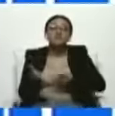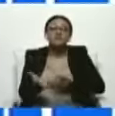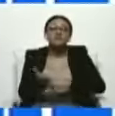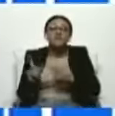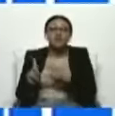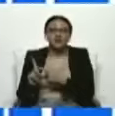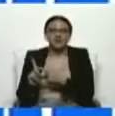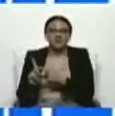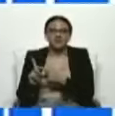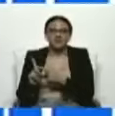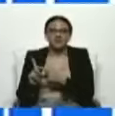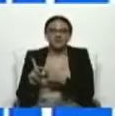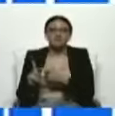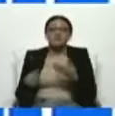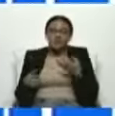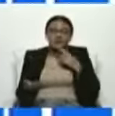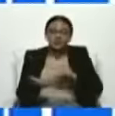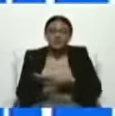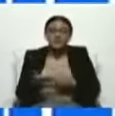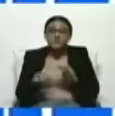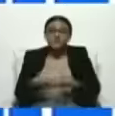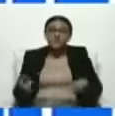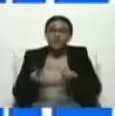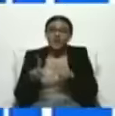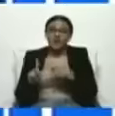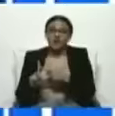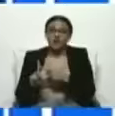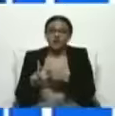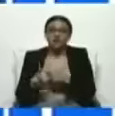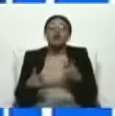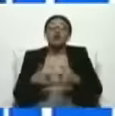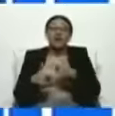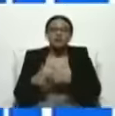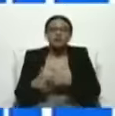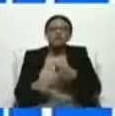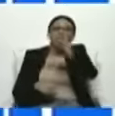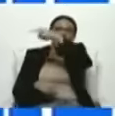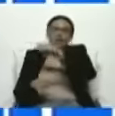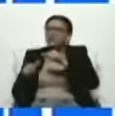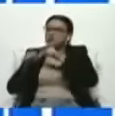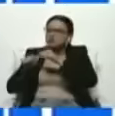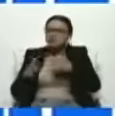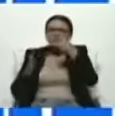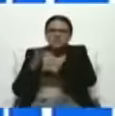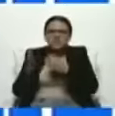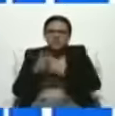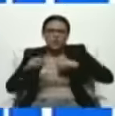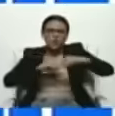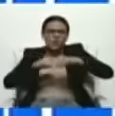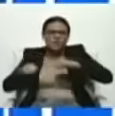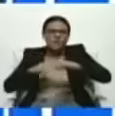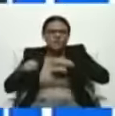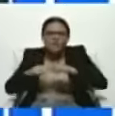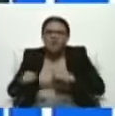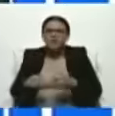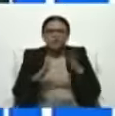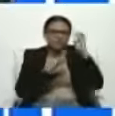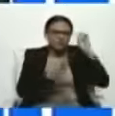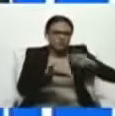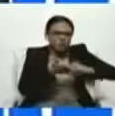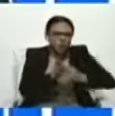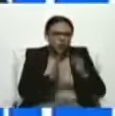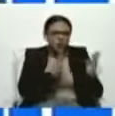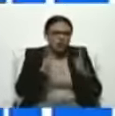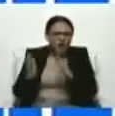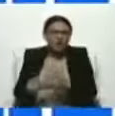eso arrancó desde el mismo momento en que arrancó la campaña electoral en México. La derecha tiene esa característica. La derecha toma